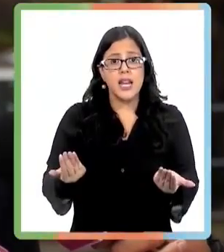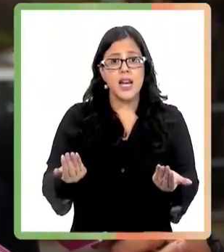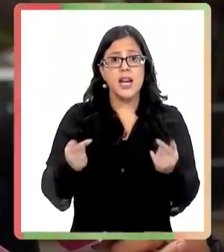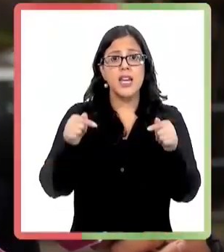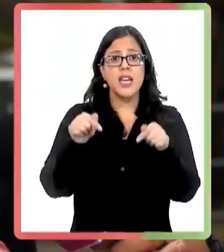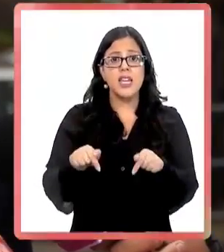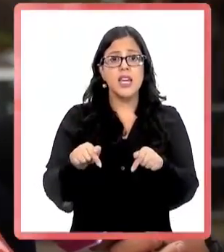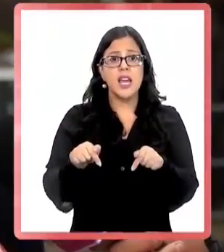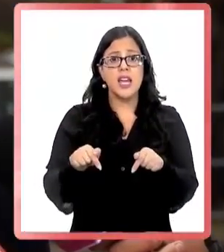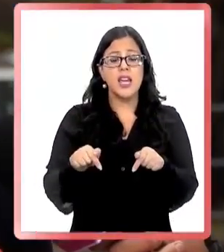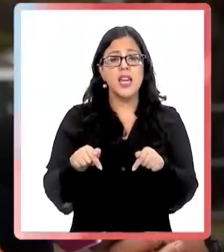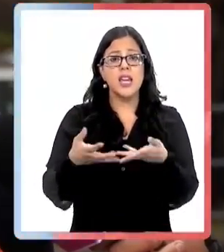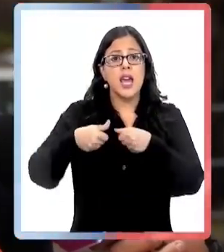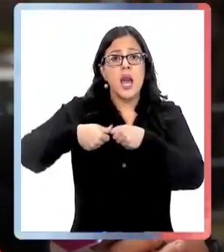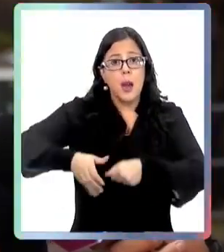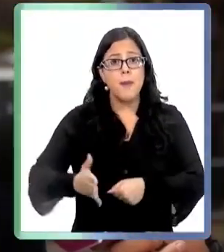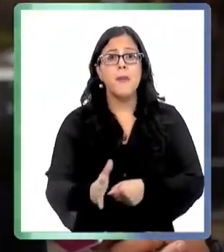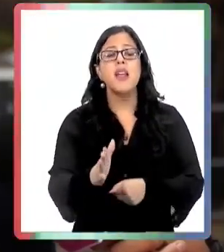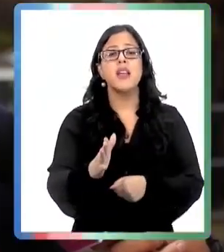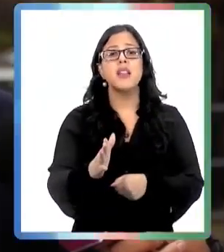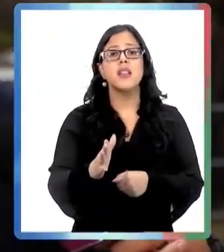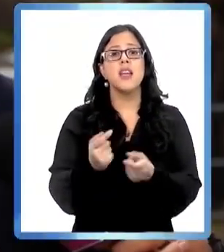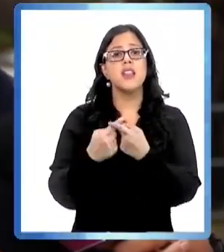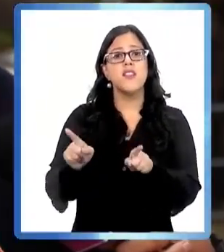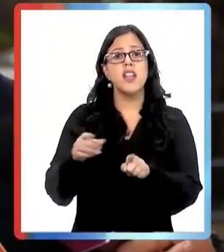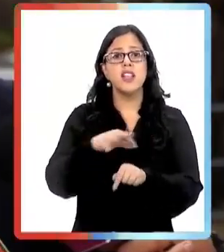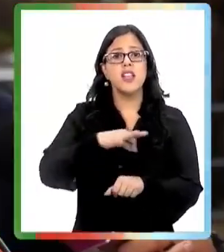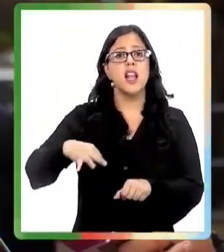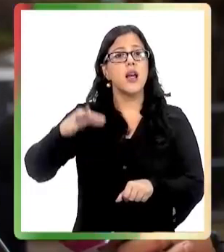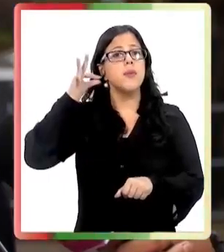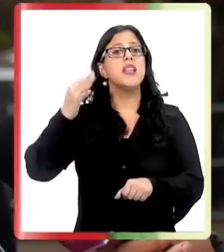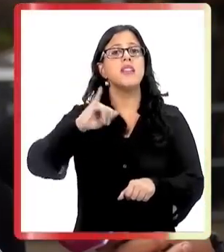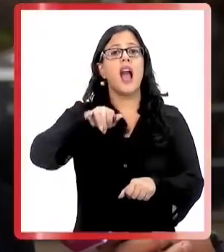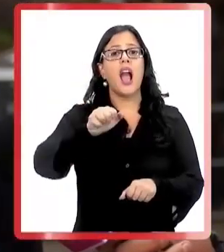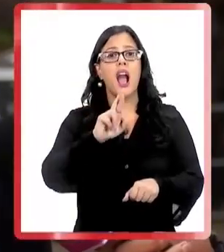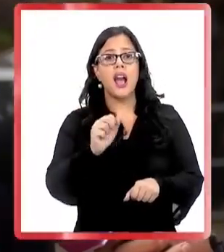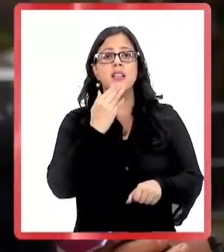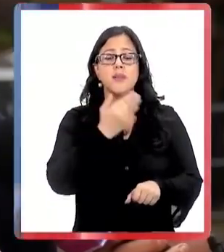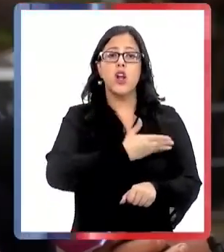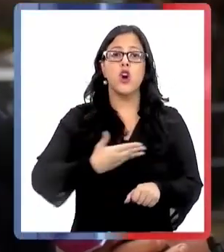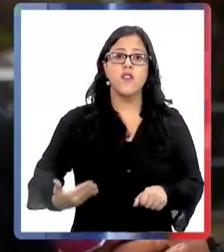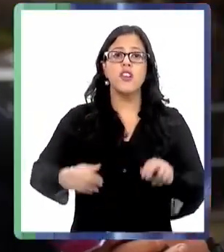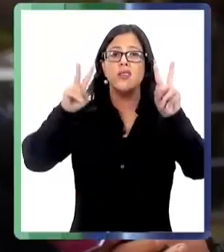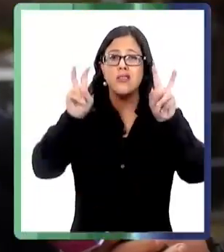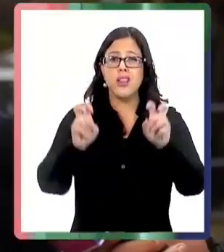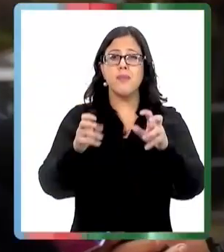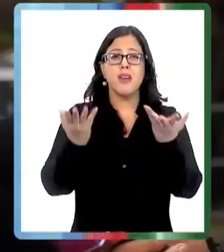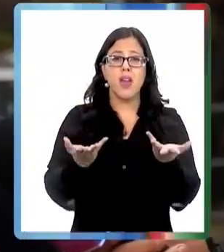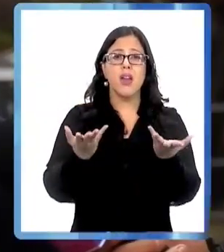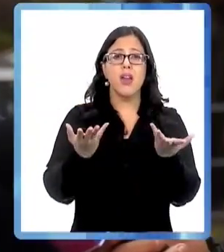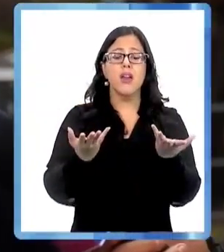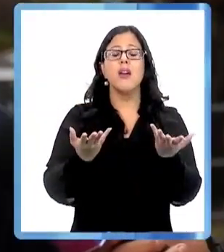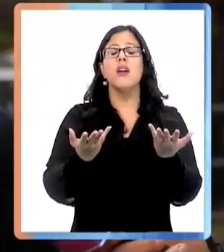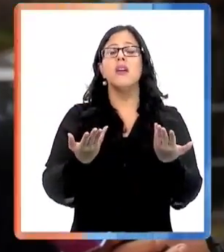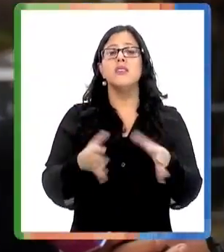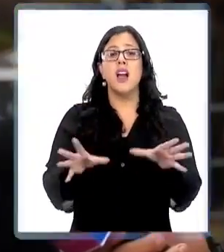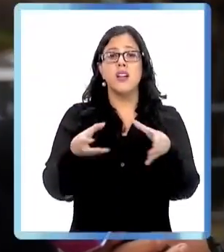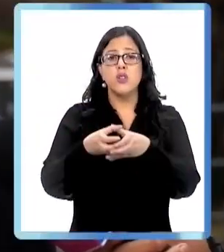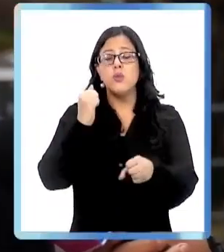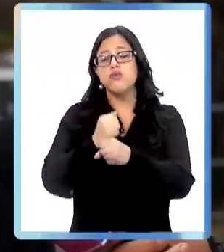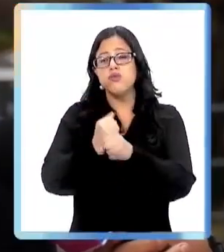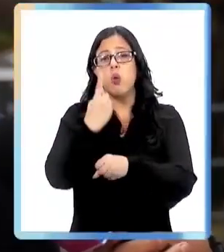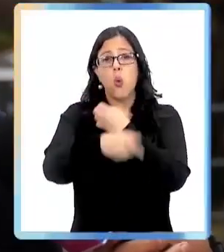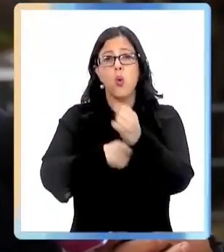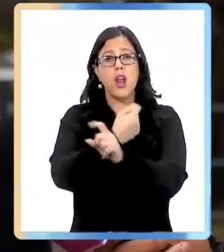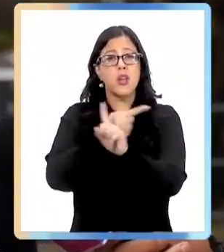esta dirección, más allá de estar jugando un juego de máscaras permanente, que es lo que ha hecho la ministra Jara y el gobierno con esta pseudo mesa de